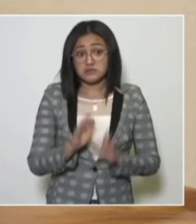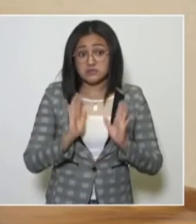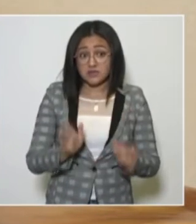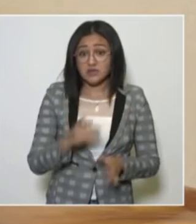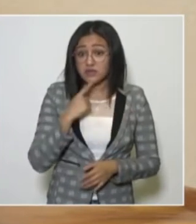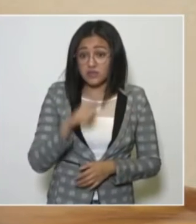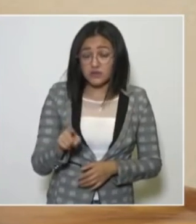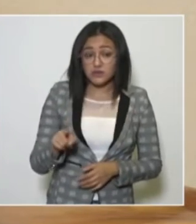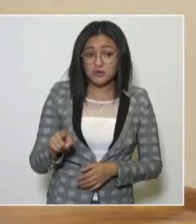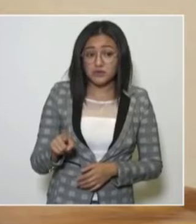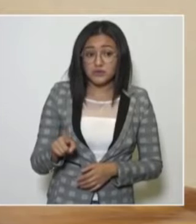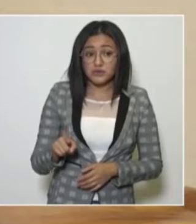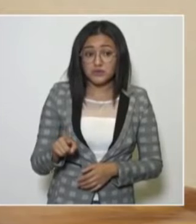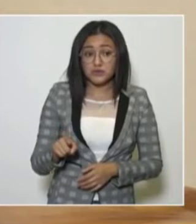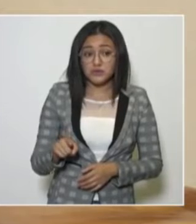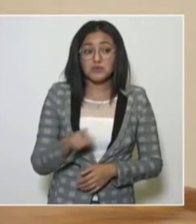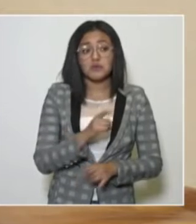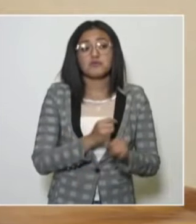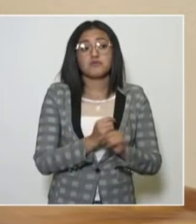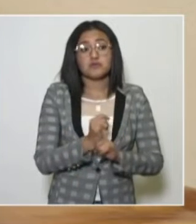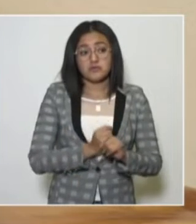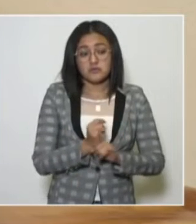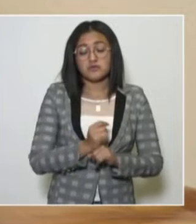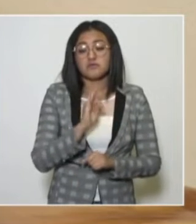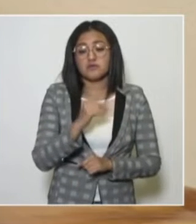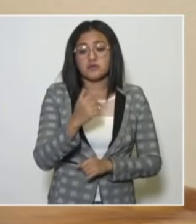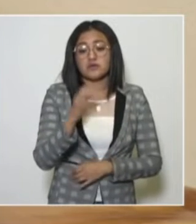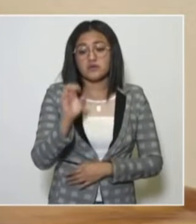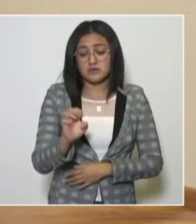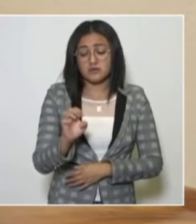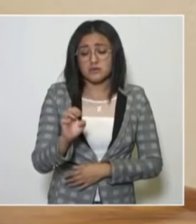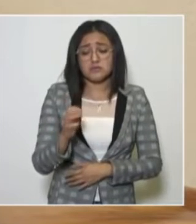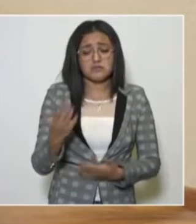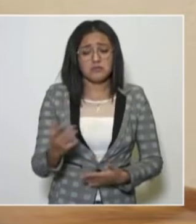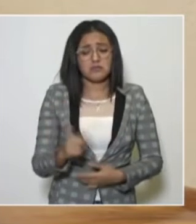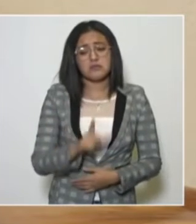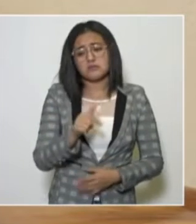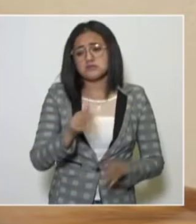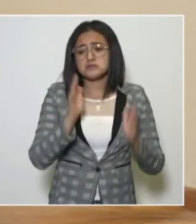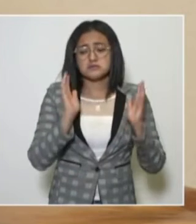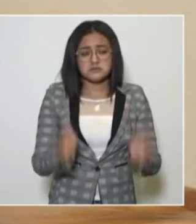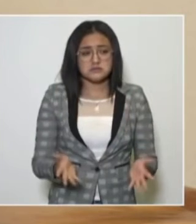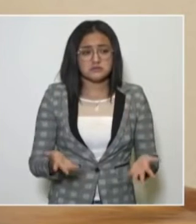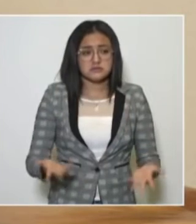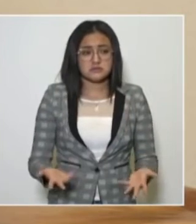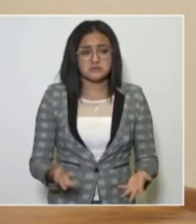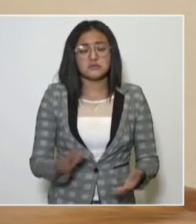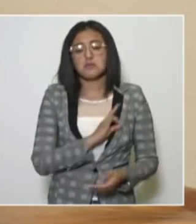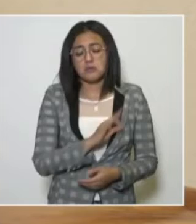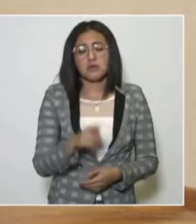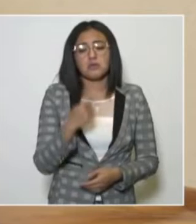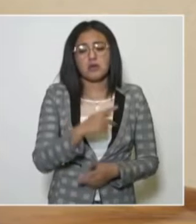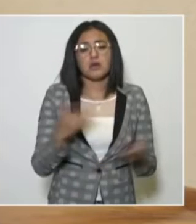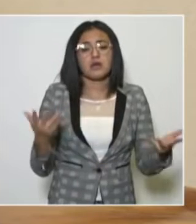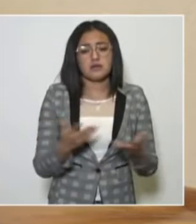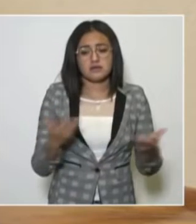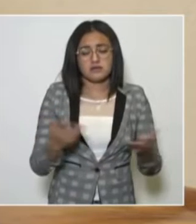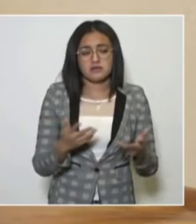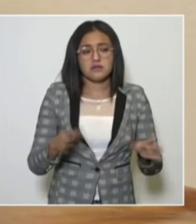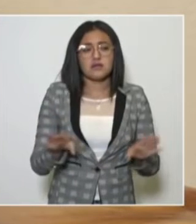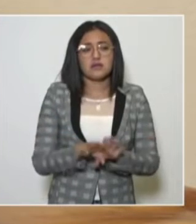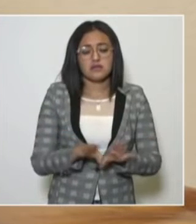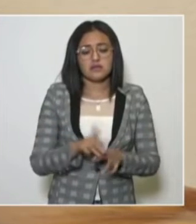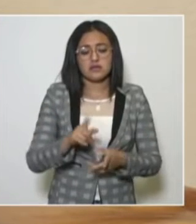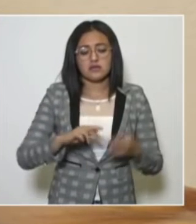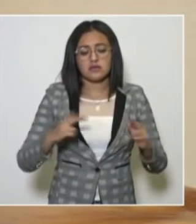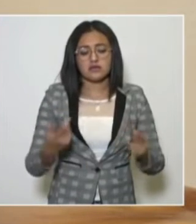que hubiera denuncias, que lo investigara la Fiscalía y ya pudiera hacerse lo propio en relación a